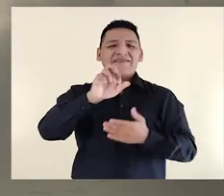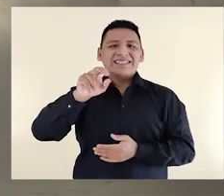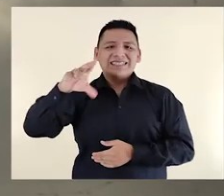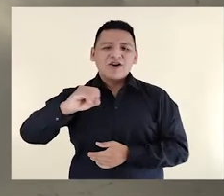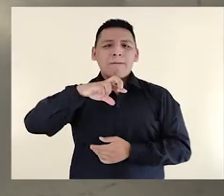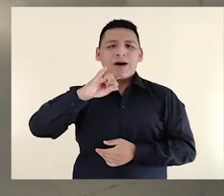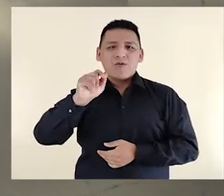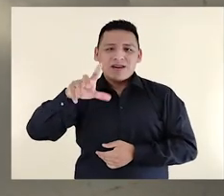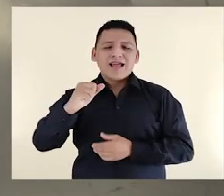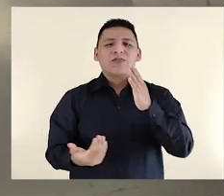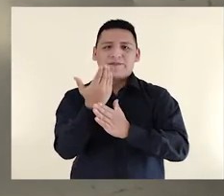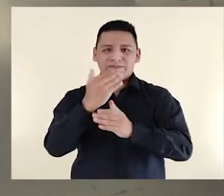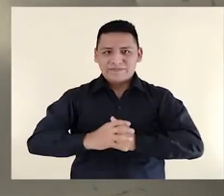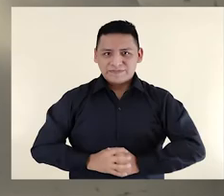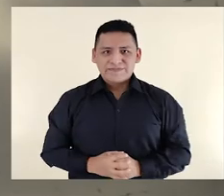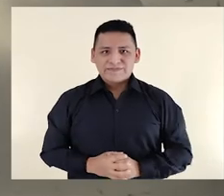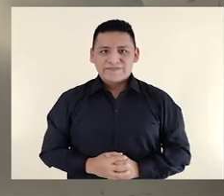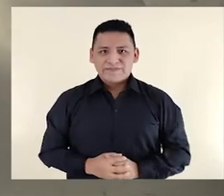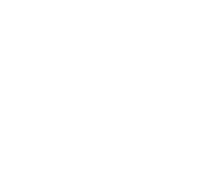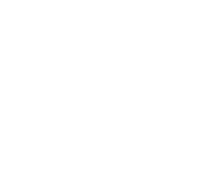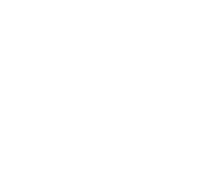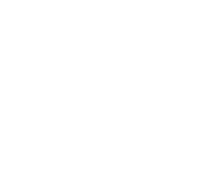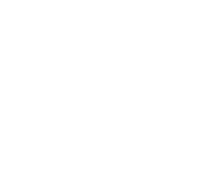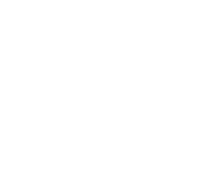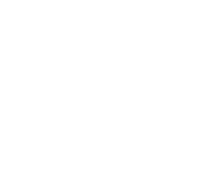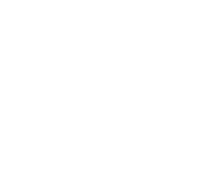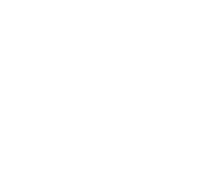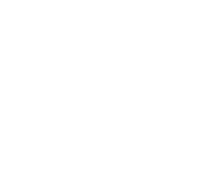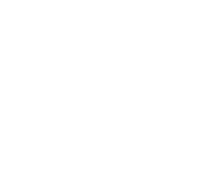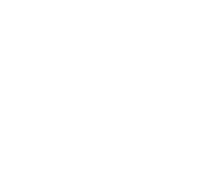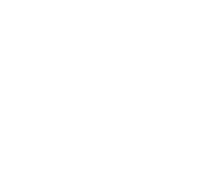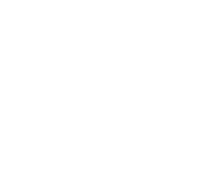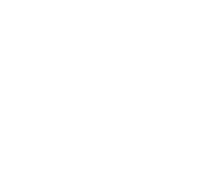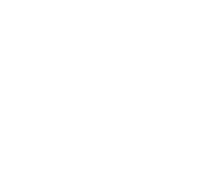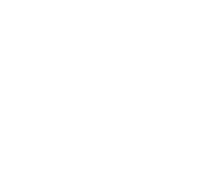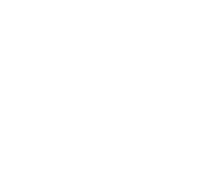ciudad, Iglesia de San Francisco de Paula el Nuevo. Nuestra Lima del Bicentenario.